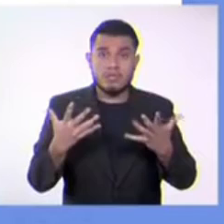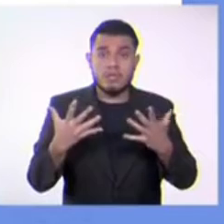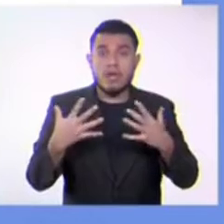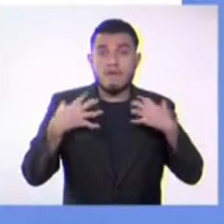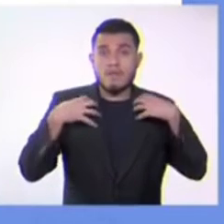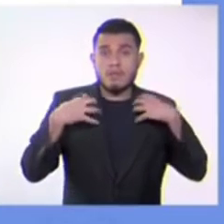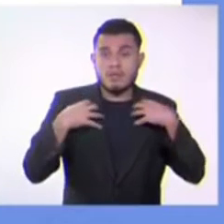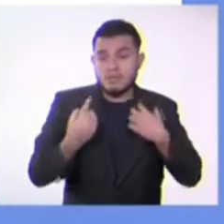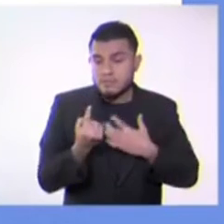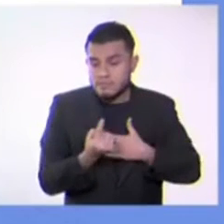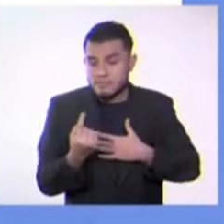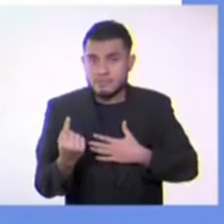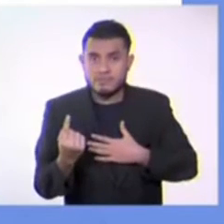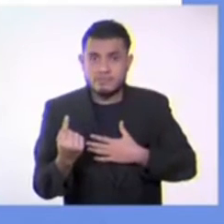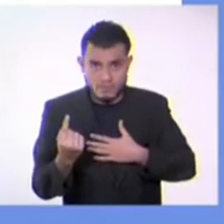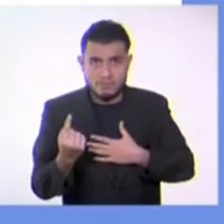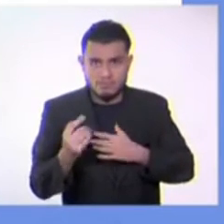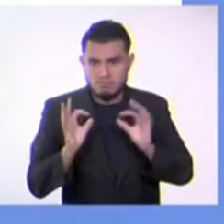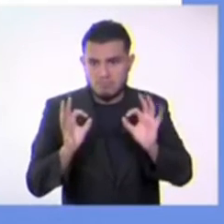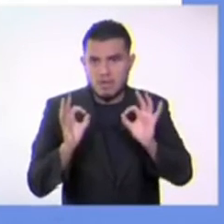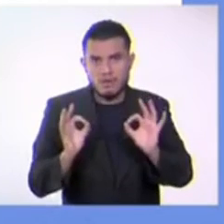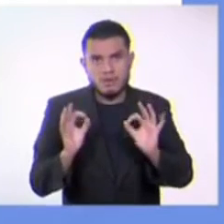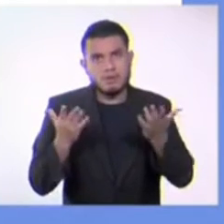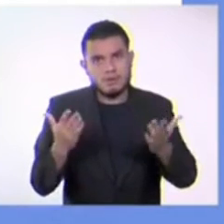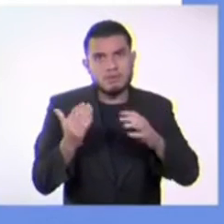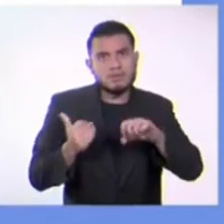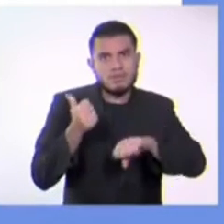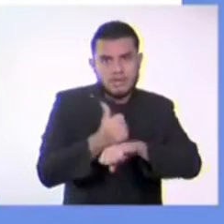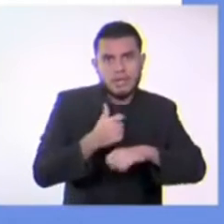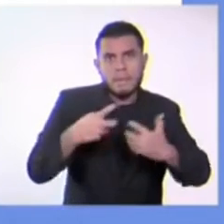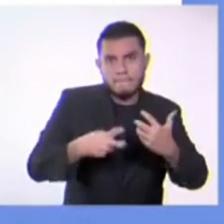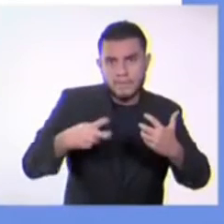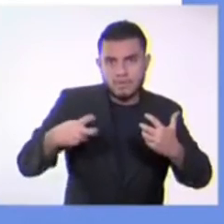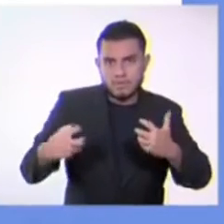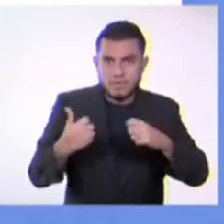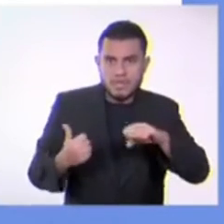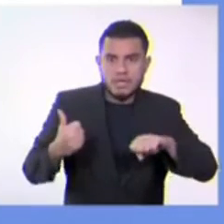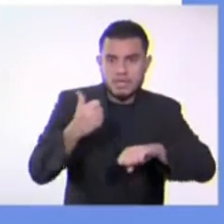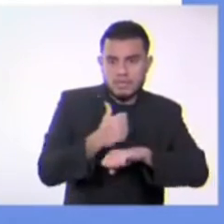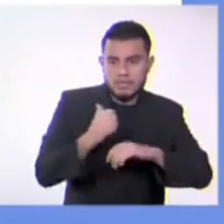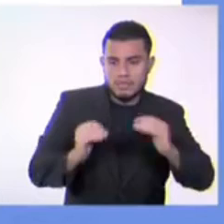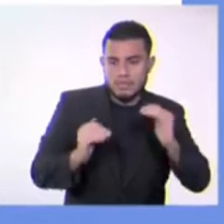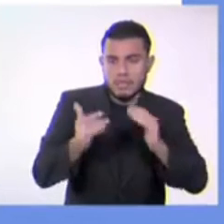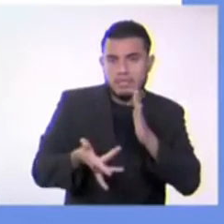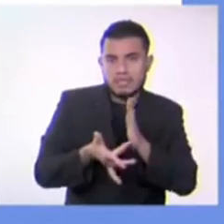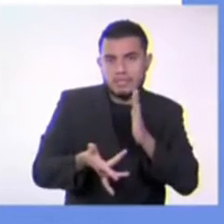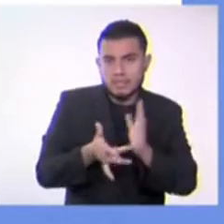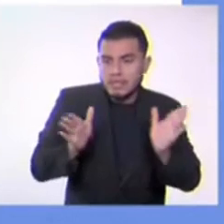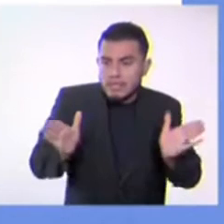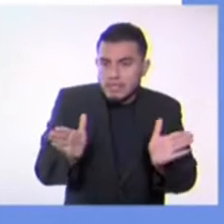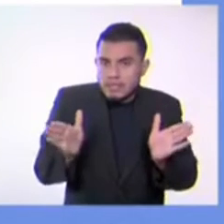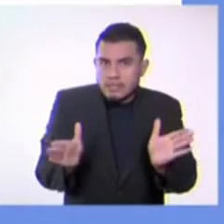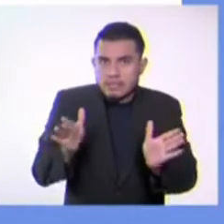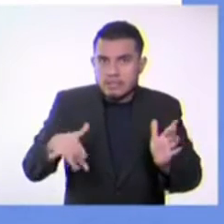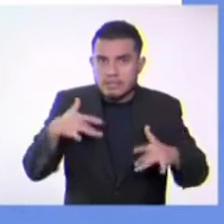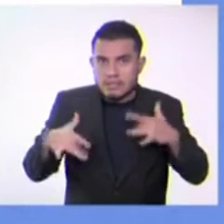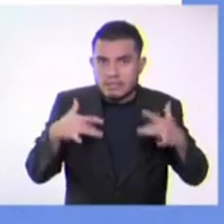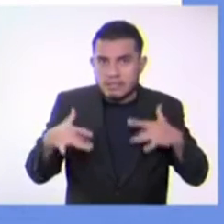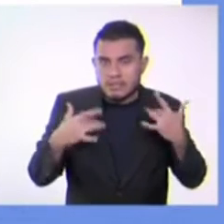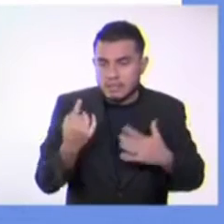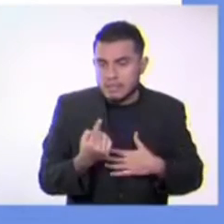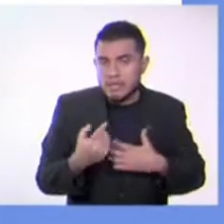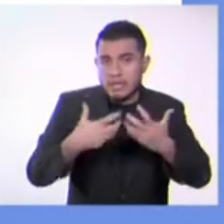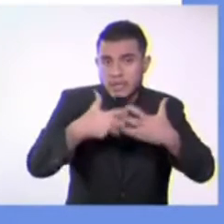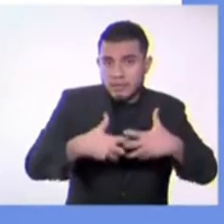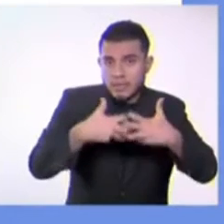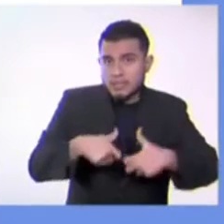salvadoreños sobre las bases que garanticen el auge de la producción al amparo de la técnica que estimule las empresas privadas y